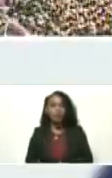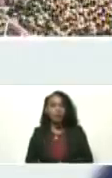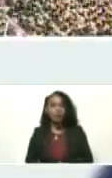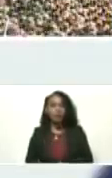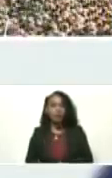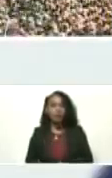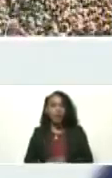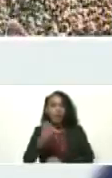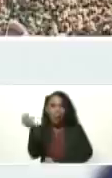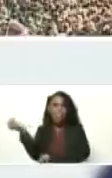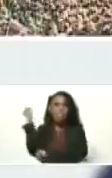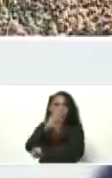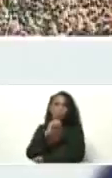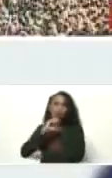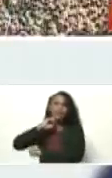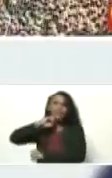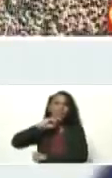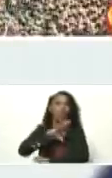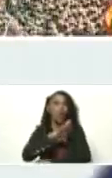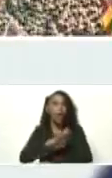de la derrota histórica,